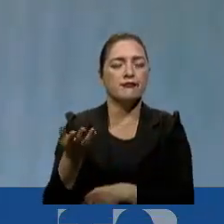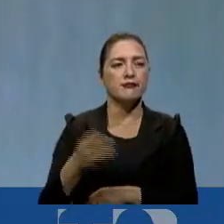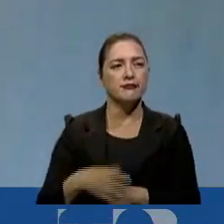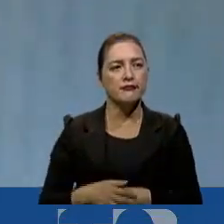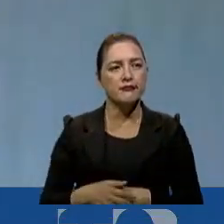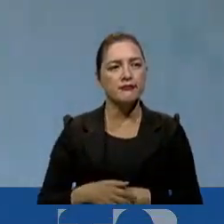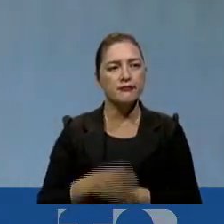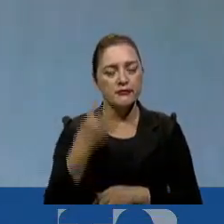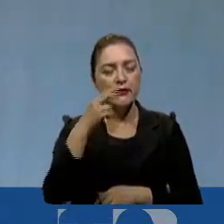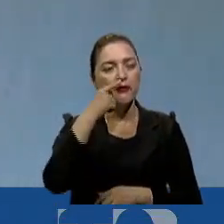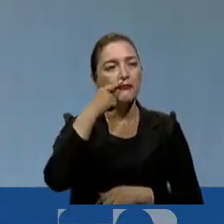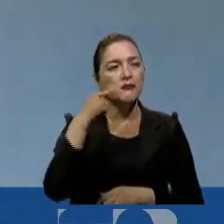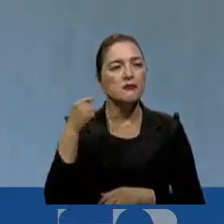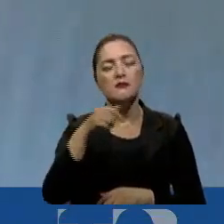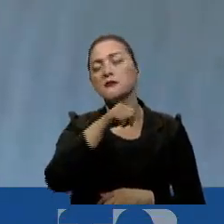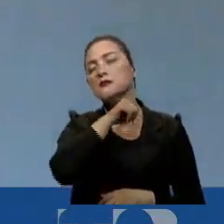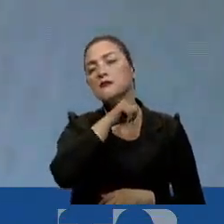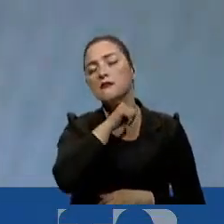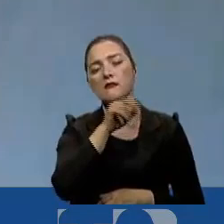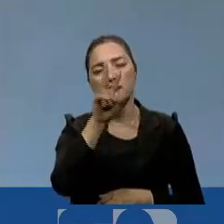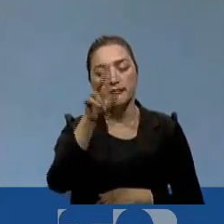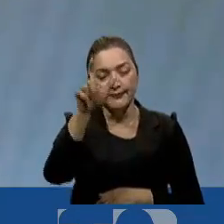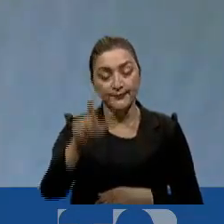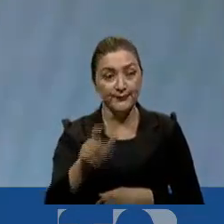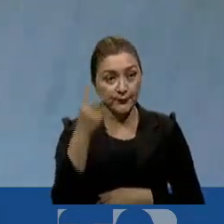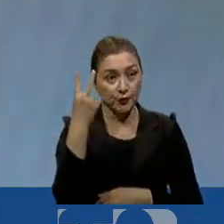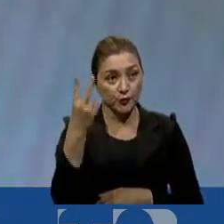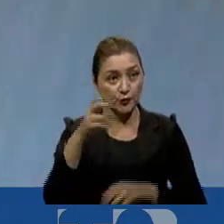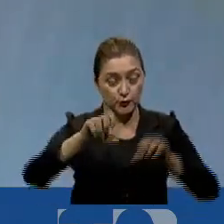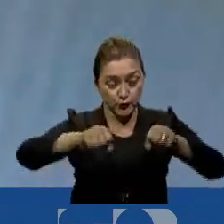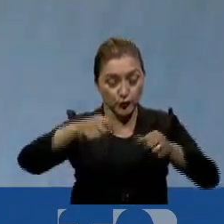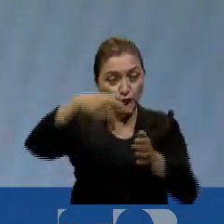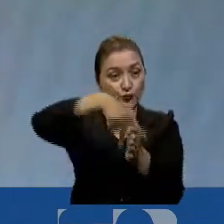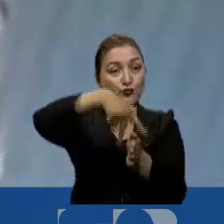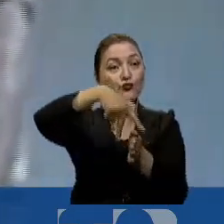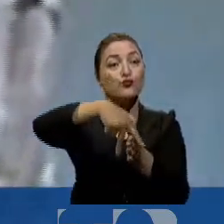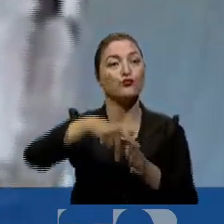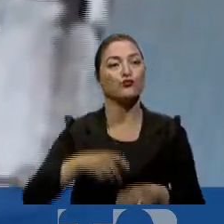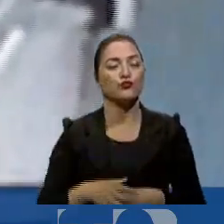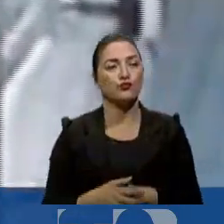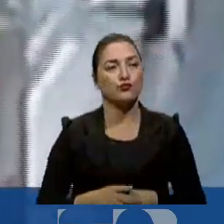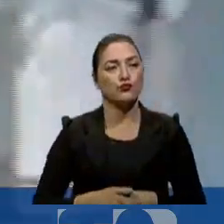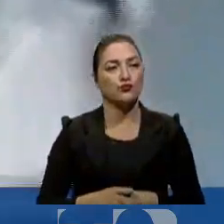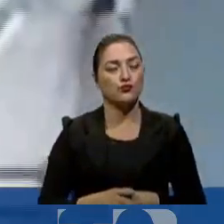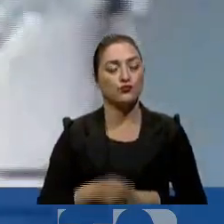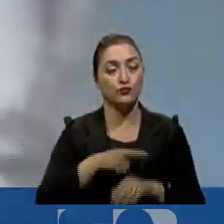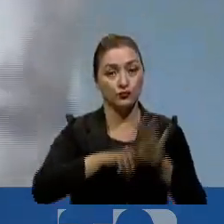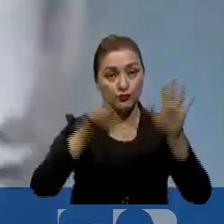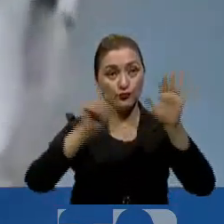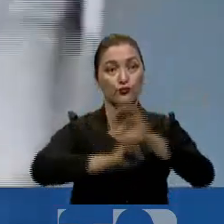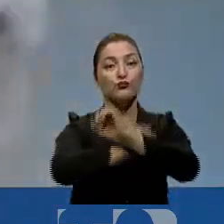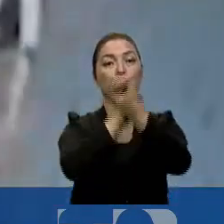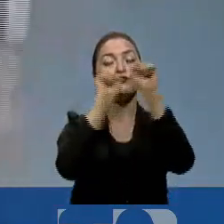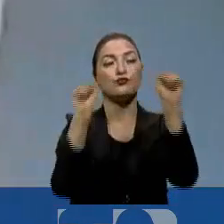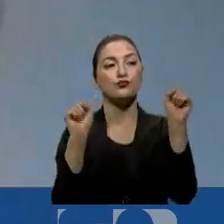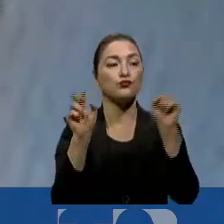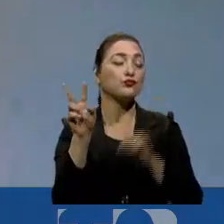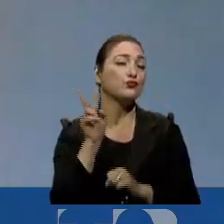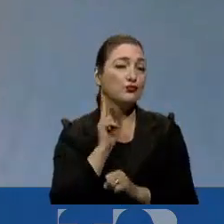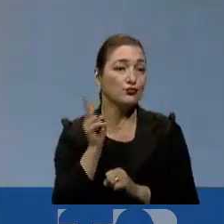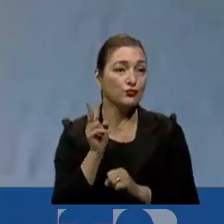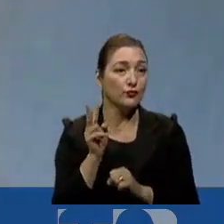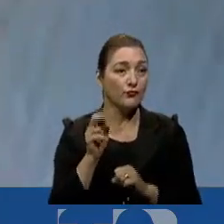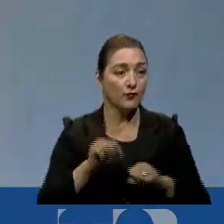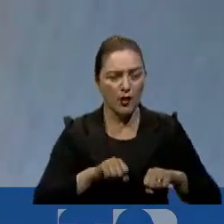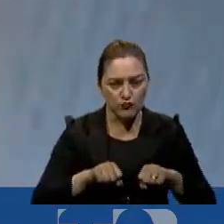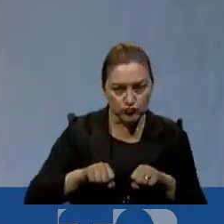las imágenes, un hombre es asaltado por dos personas que viajan en una motocicleta. El hecho sucedió a las 6 de la mañana, cuando la víctima se